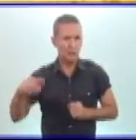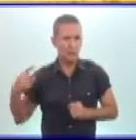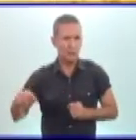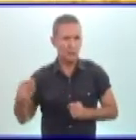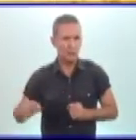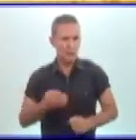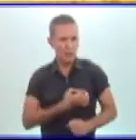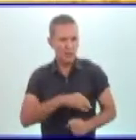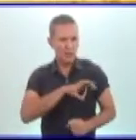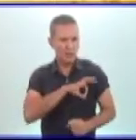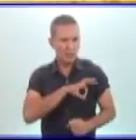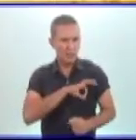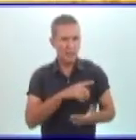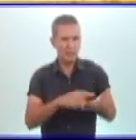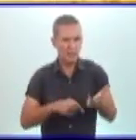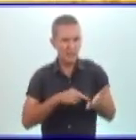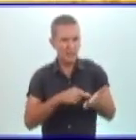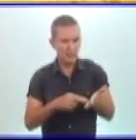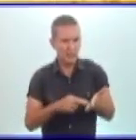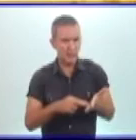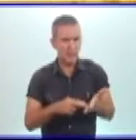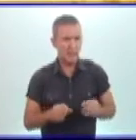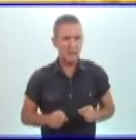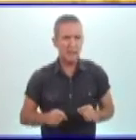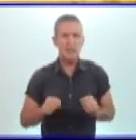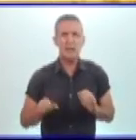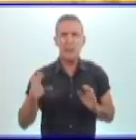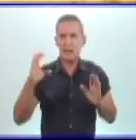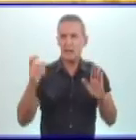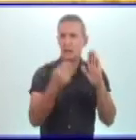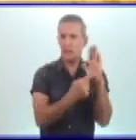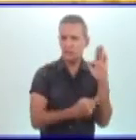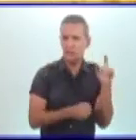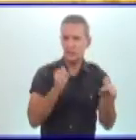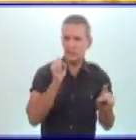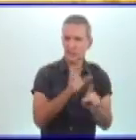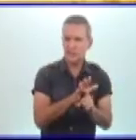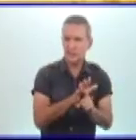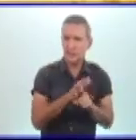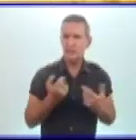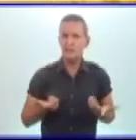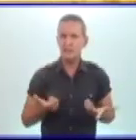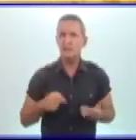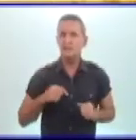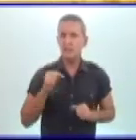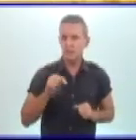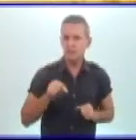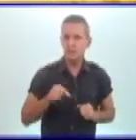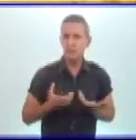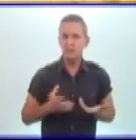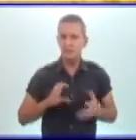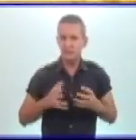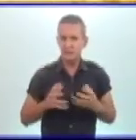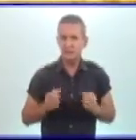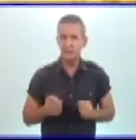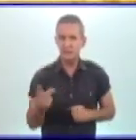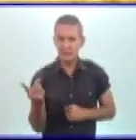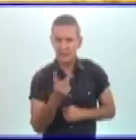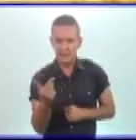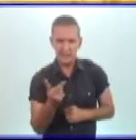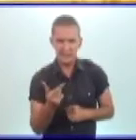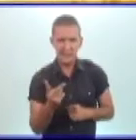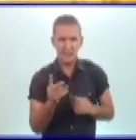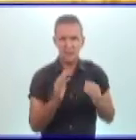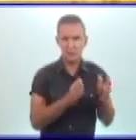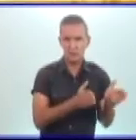las claves del inicio de ese desarrollo desigual que hoy tenemos en América. Sin lugar a dudas, estas dos clases las